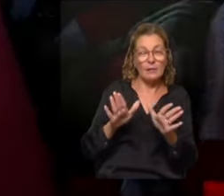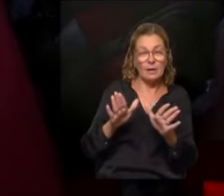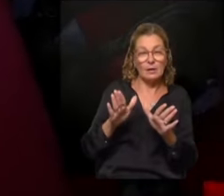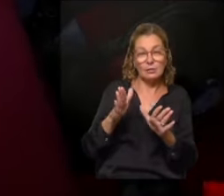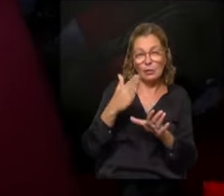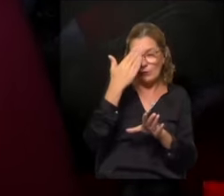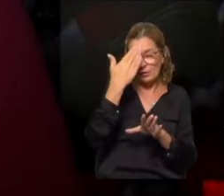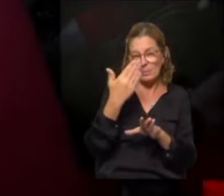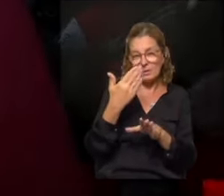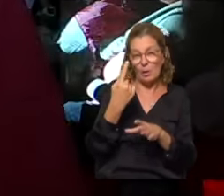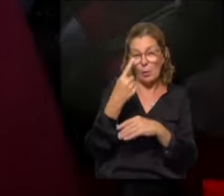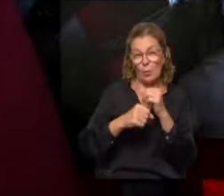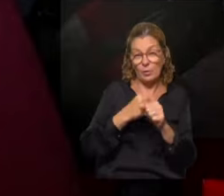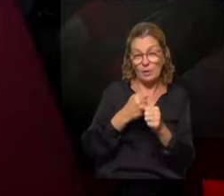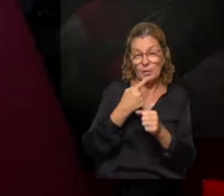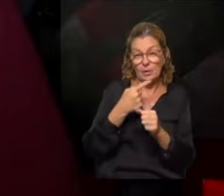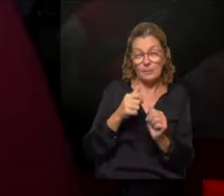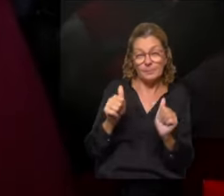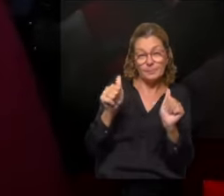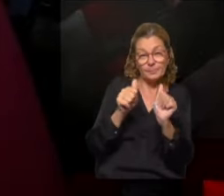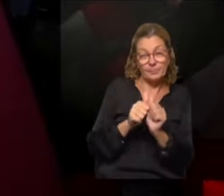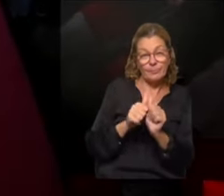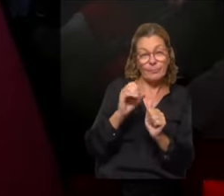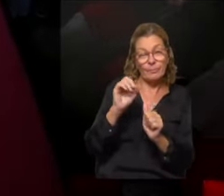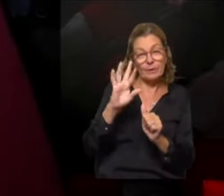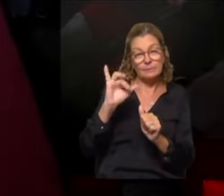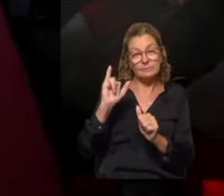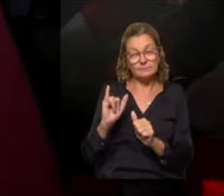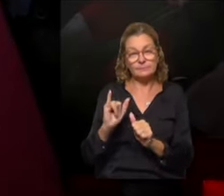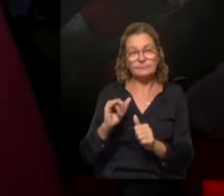de un año y bueno, también decidió acompañar la candidatura de Yamandú Orsi.